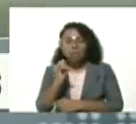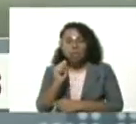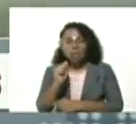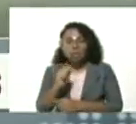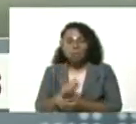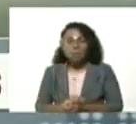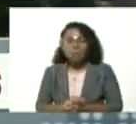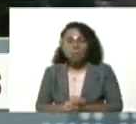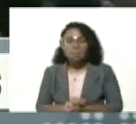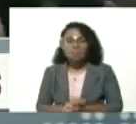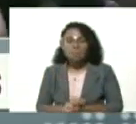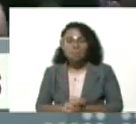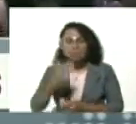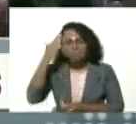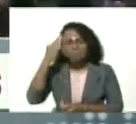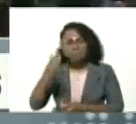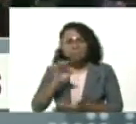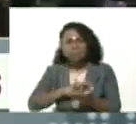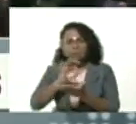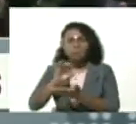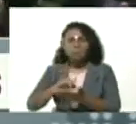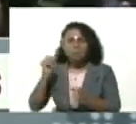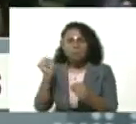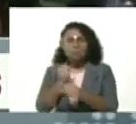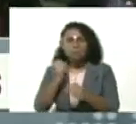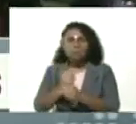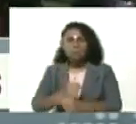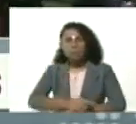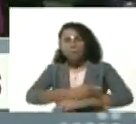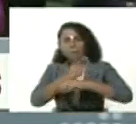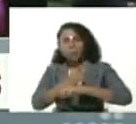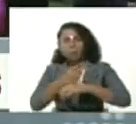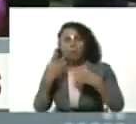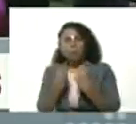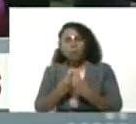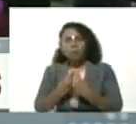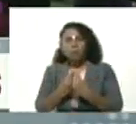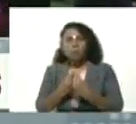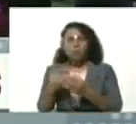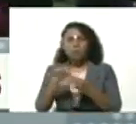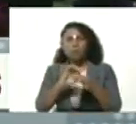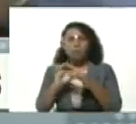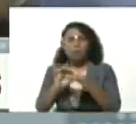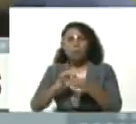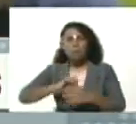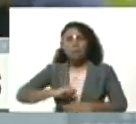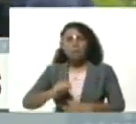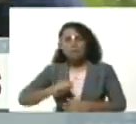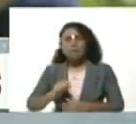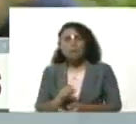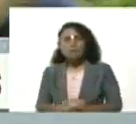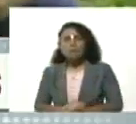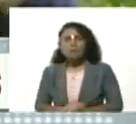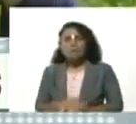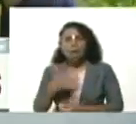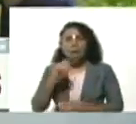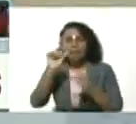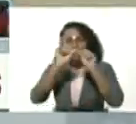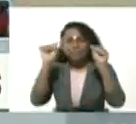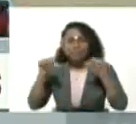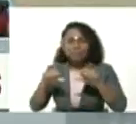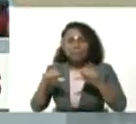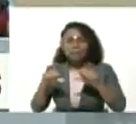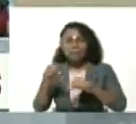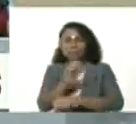comandante estrategia operacional, la Fuerza Armada en su conjunto, en unión cívico-militar policial. Está el sistema de